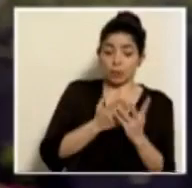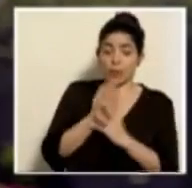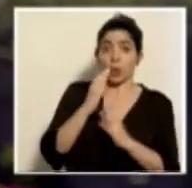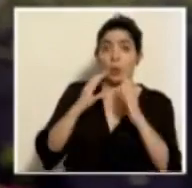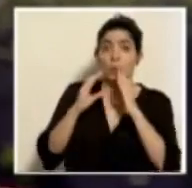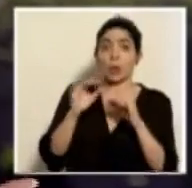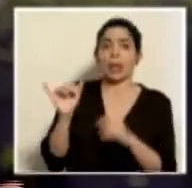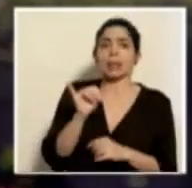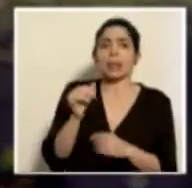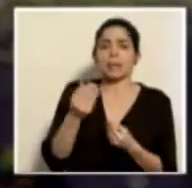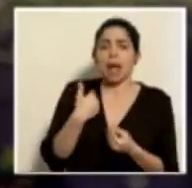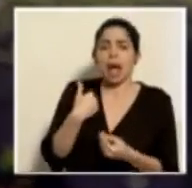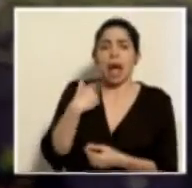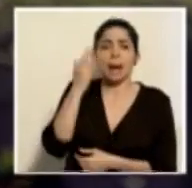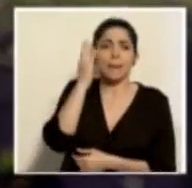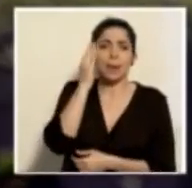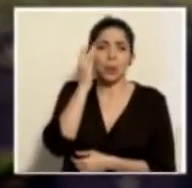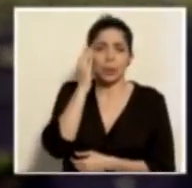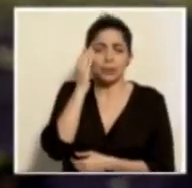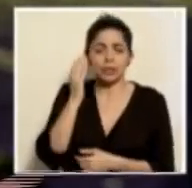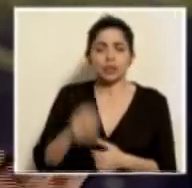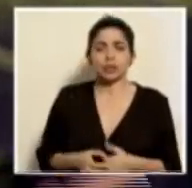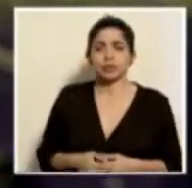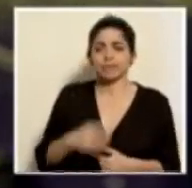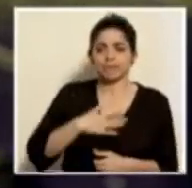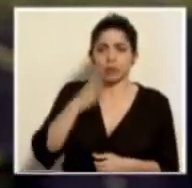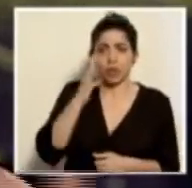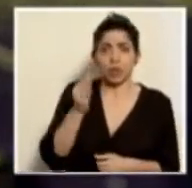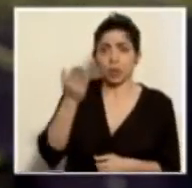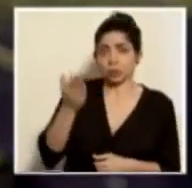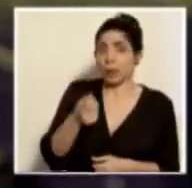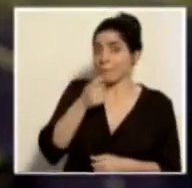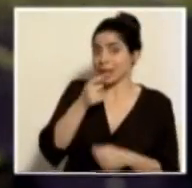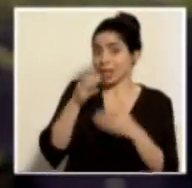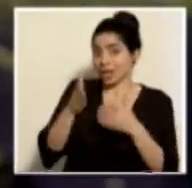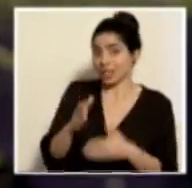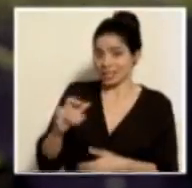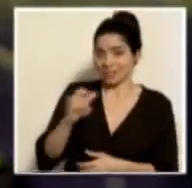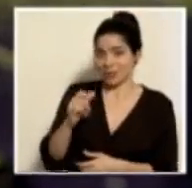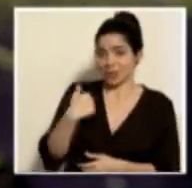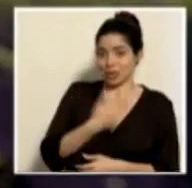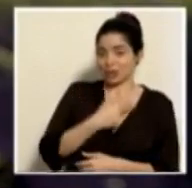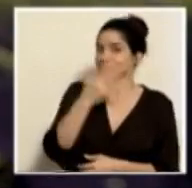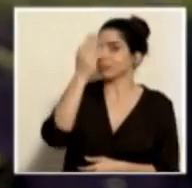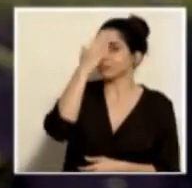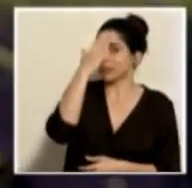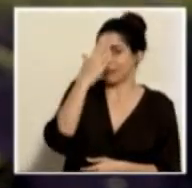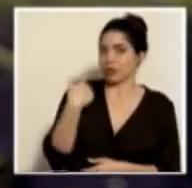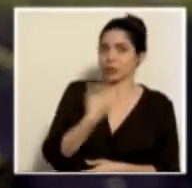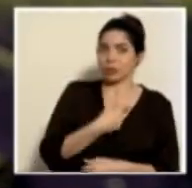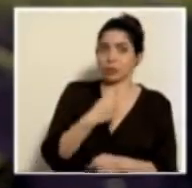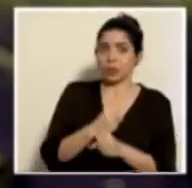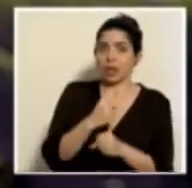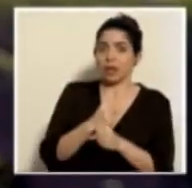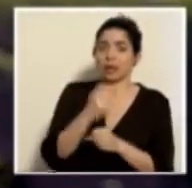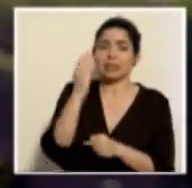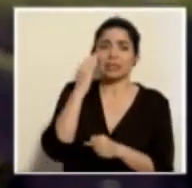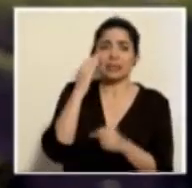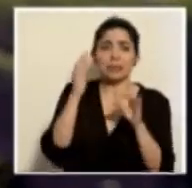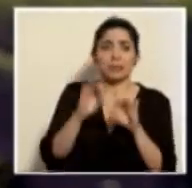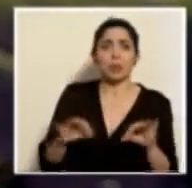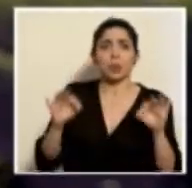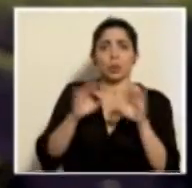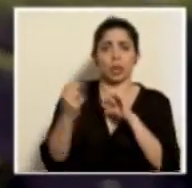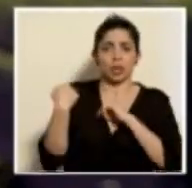comunicación también nos genera una preocupación y yo creo que usted como periodista, al igual que nosotros, conoce muy bien nuestro trabajo y sabe la importancia de que